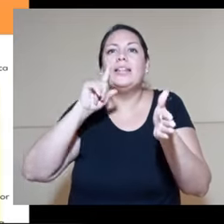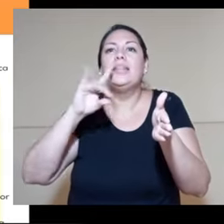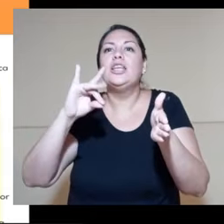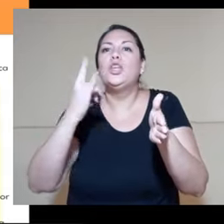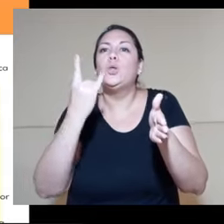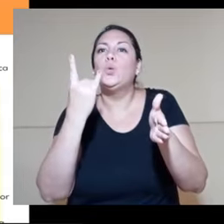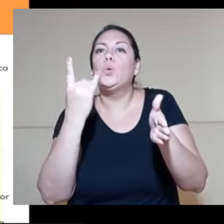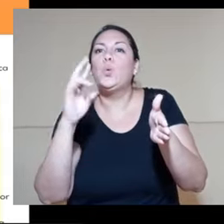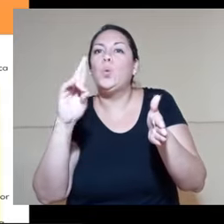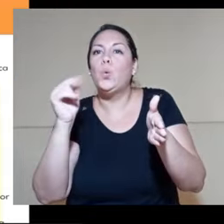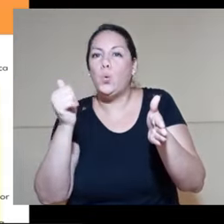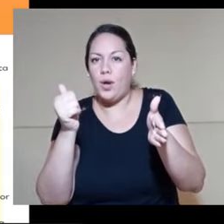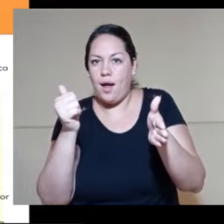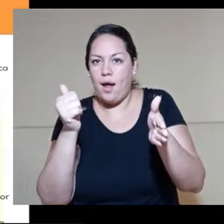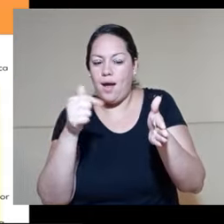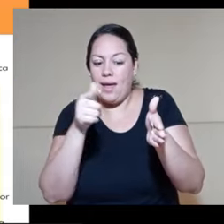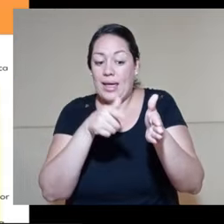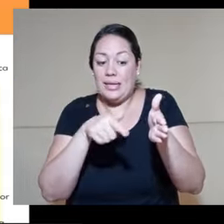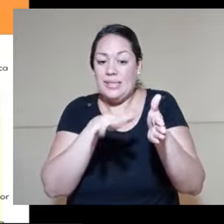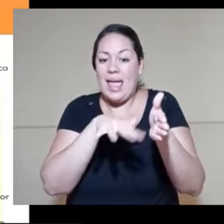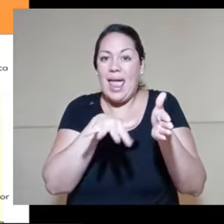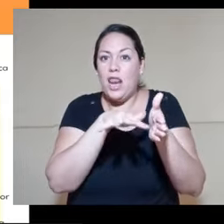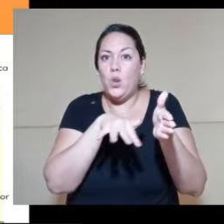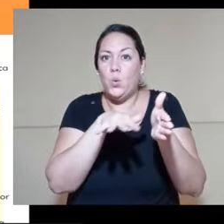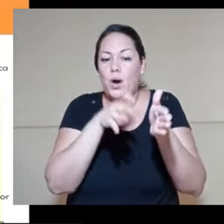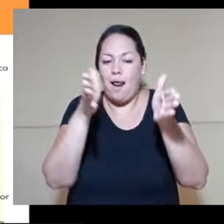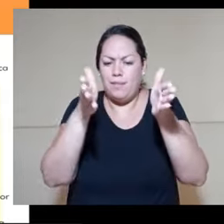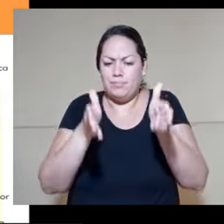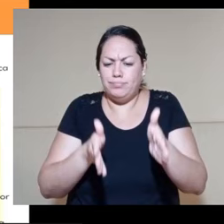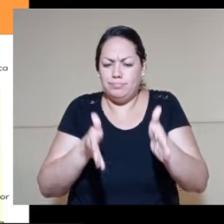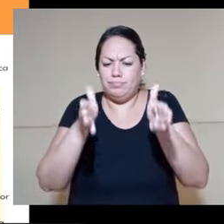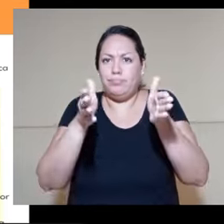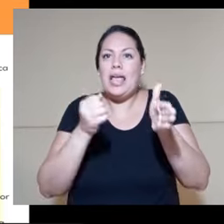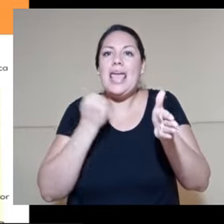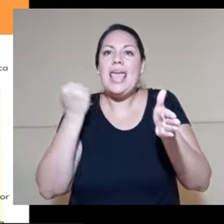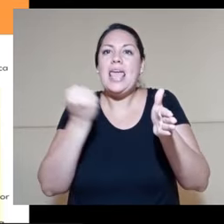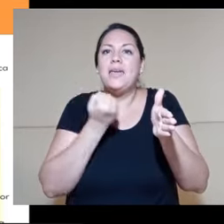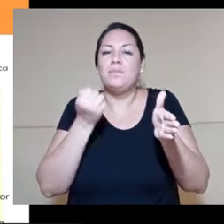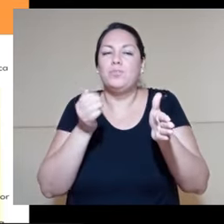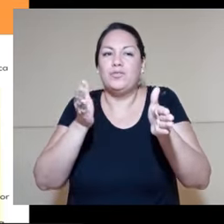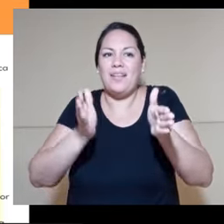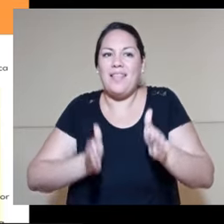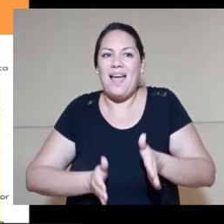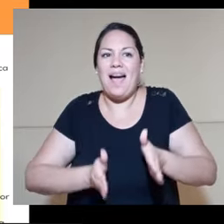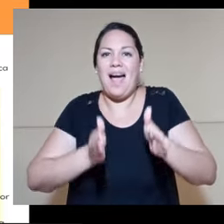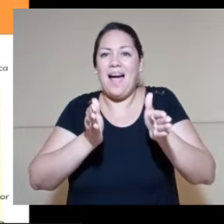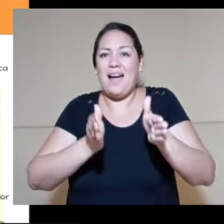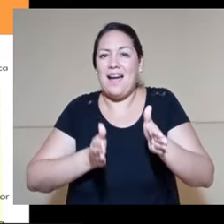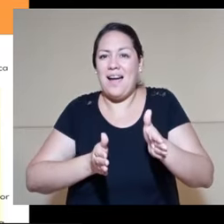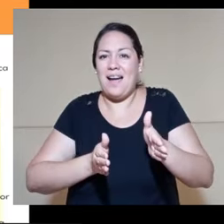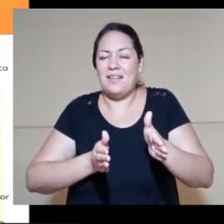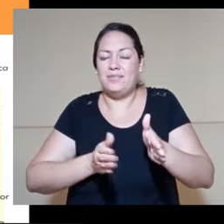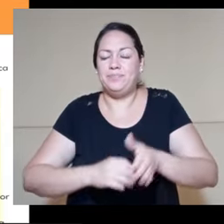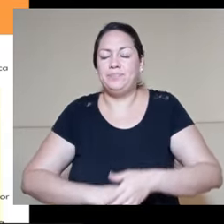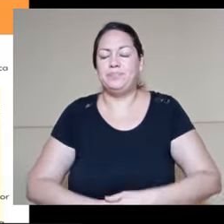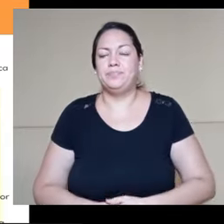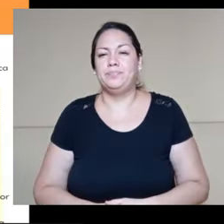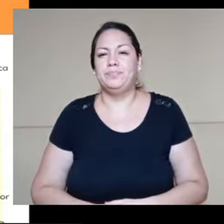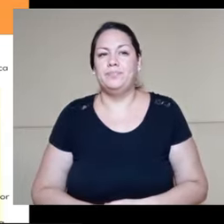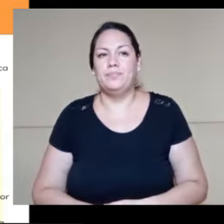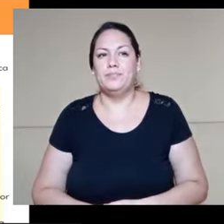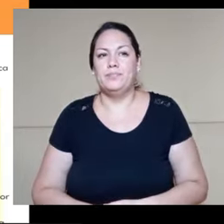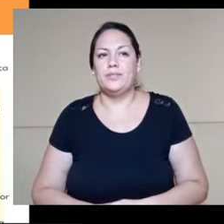es lo que se llama hendidura sináptica o espacio sináptico. Este espacio es muy importante porque en este espacio